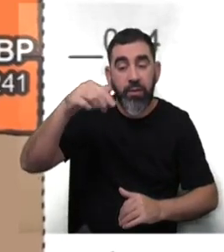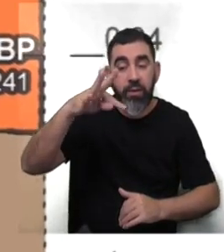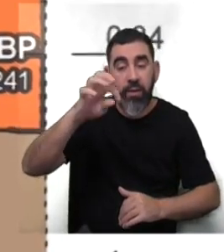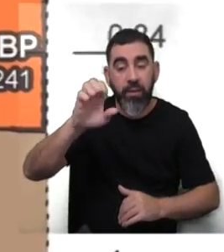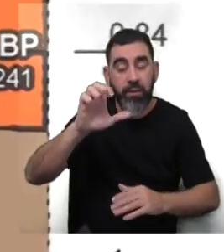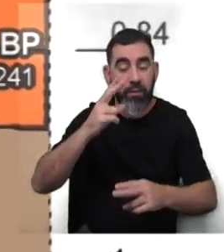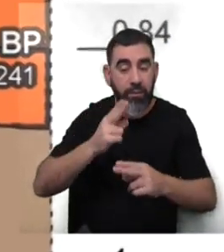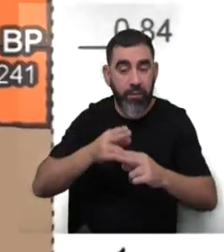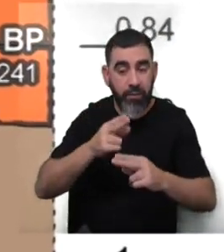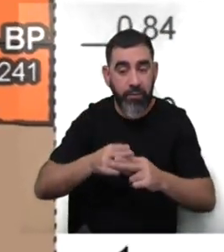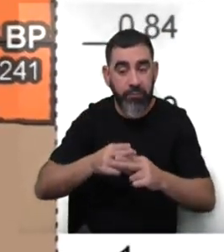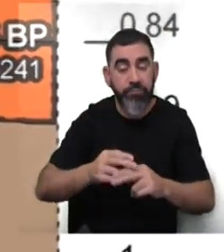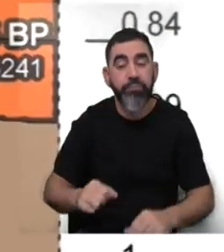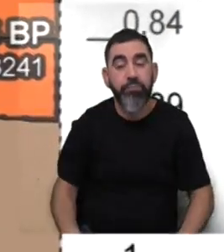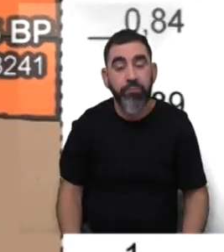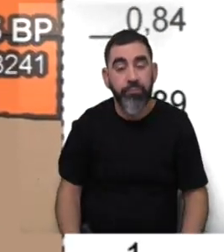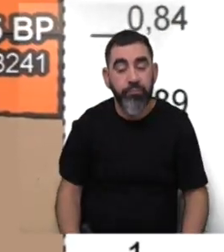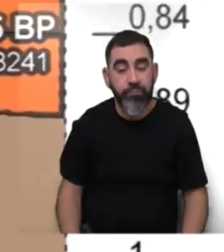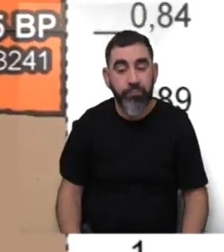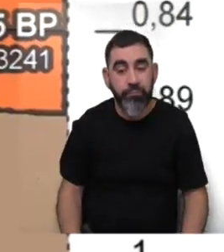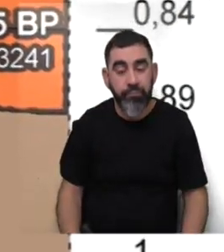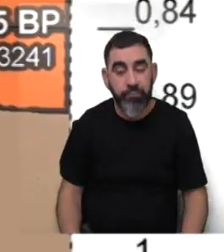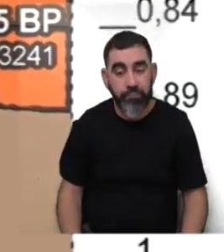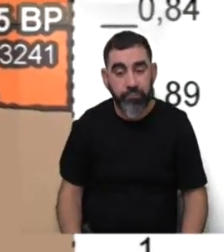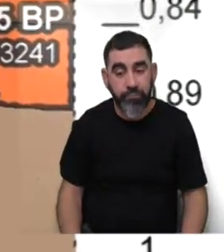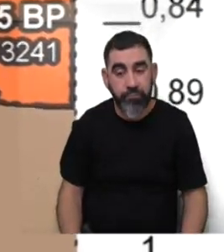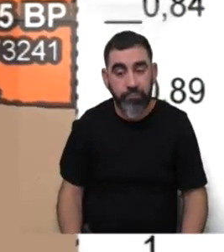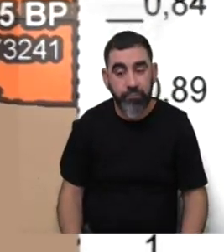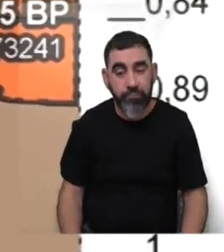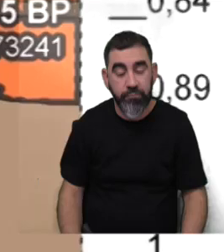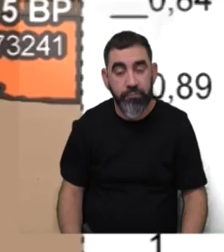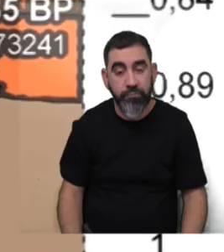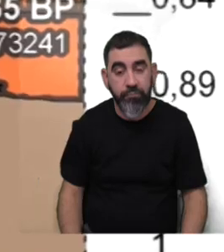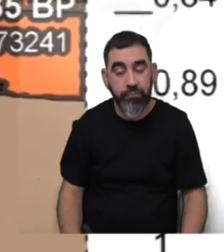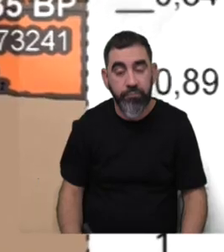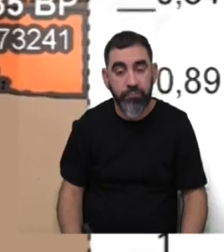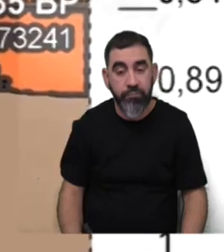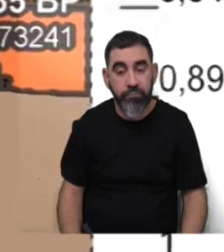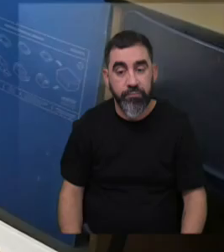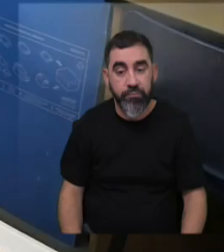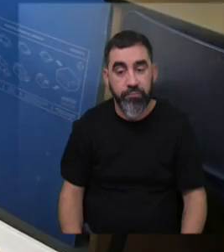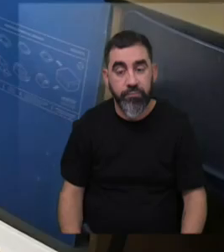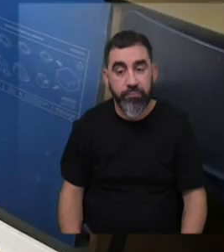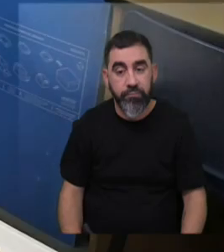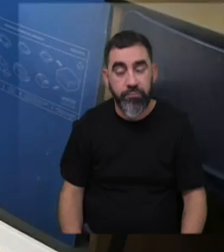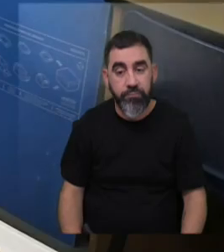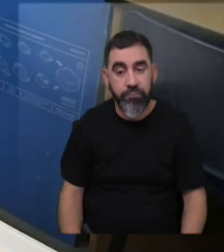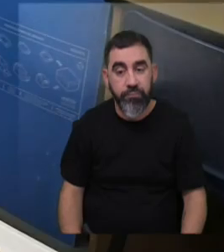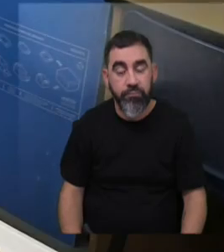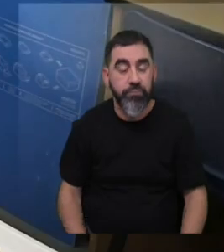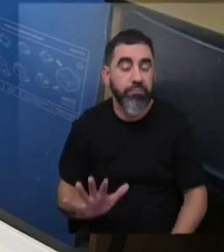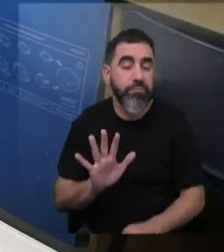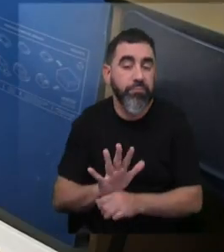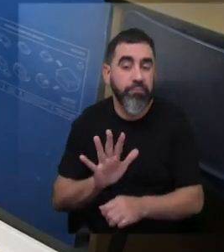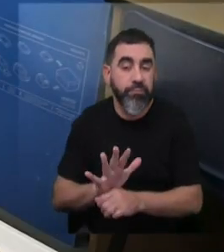alguna manera, que se ve en la publicación, ahí donde está la edad radiocarbónica, un lente que se correspondería a lo